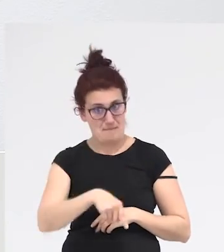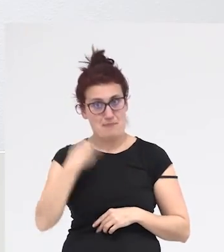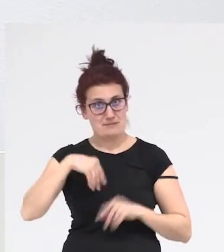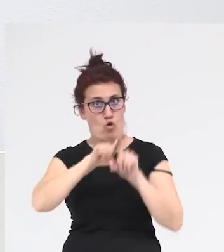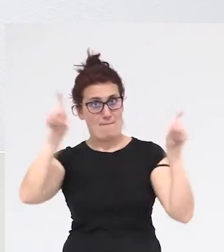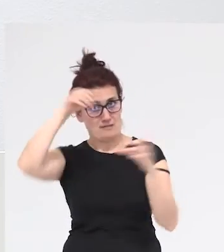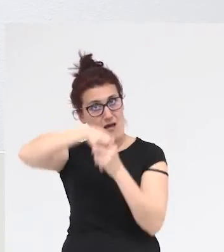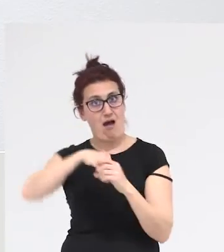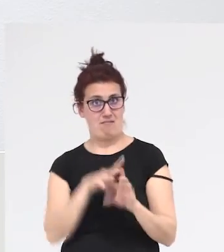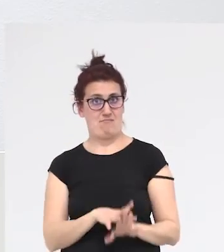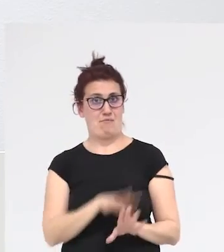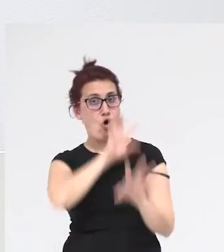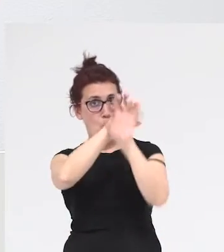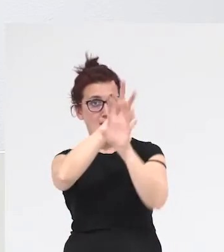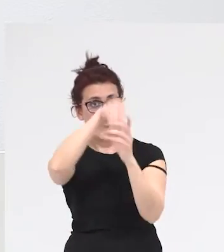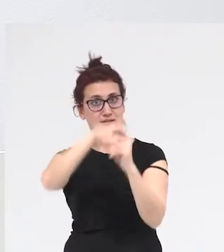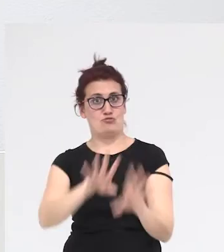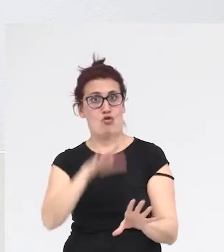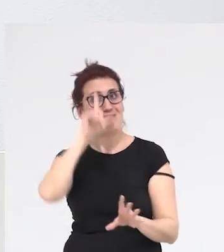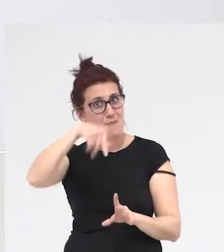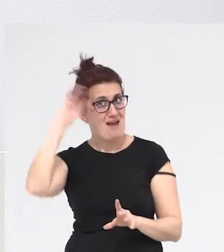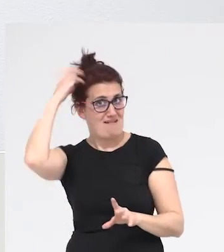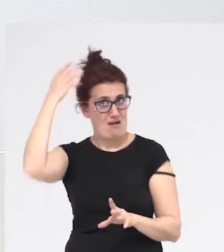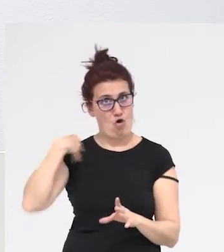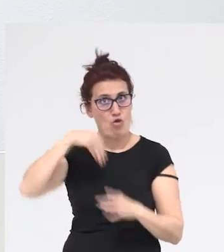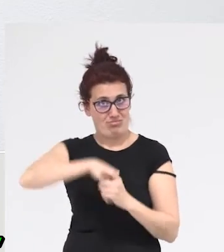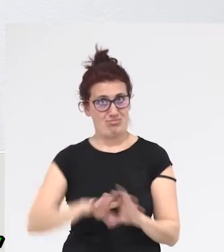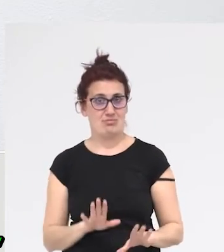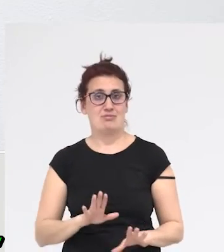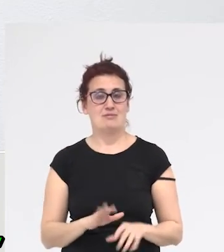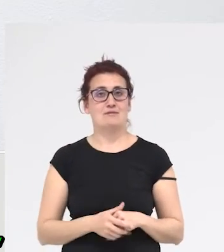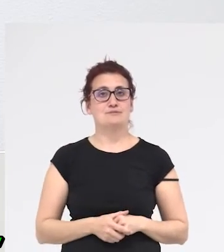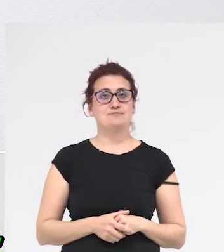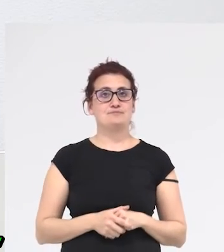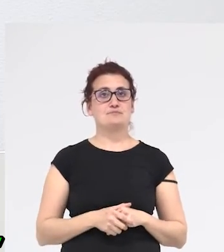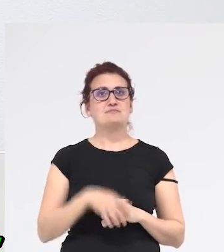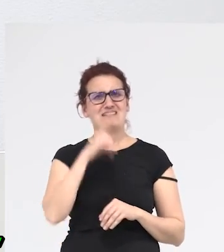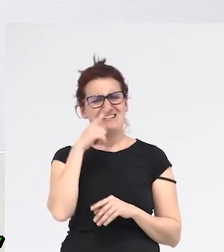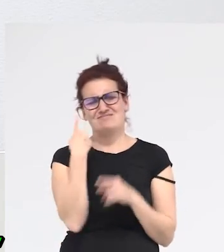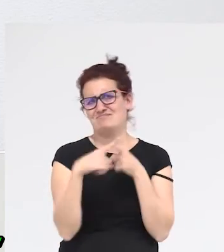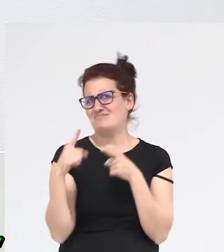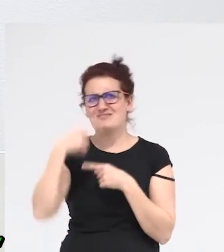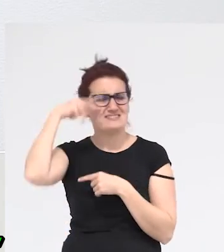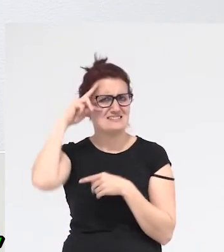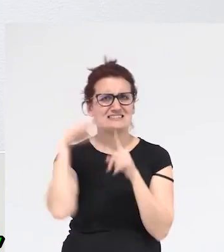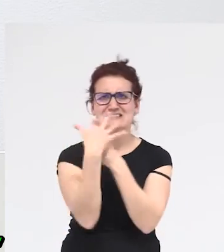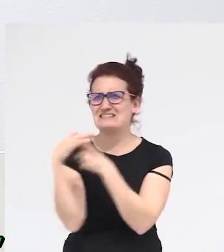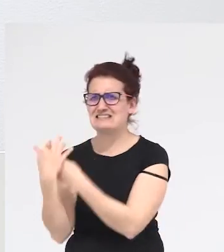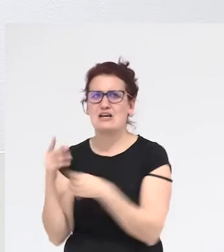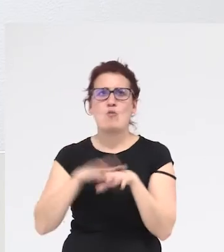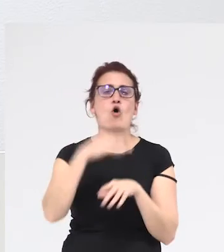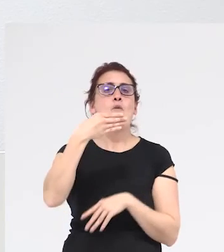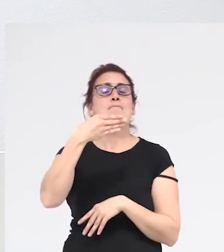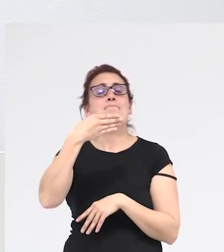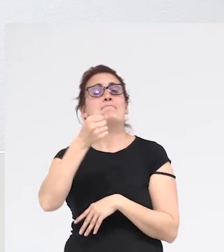empresa colonial, también fueron parte de ese reino que salió, ¿no? Y tenemos infinitos casos, como un Vasco Núñez de Balboa,